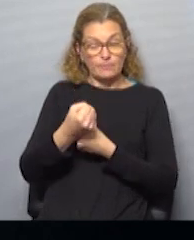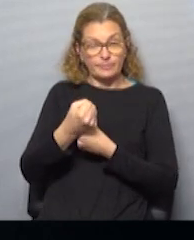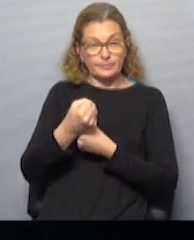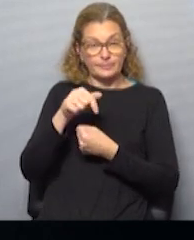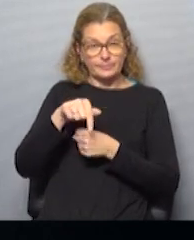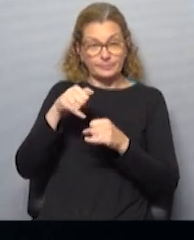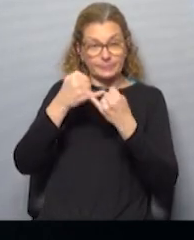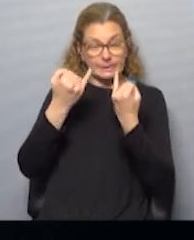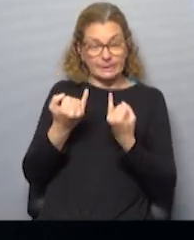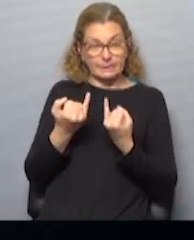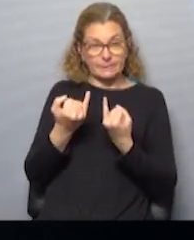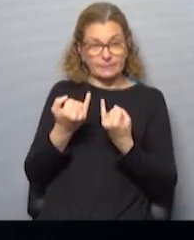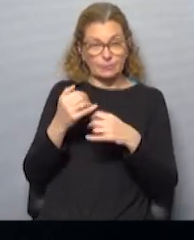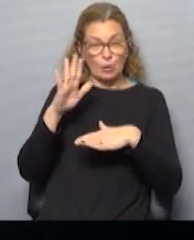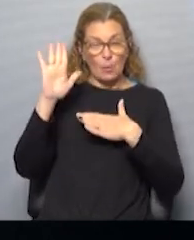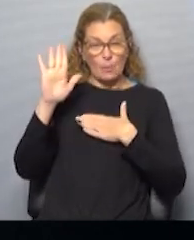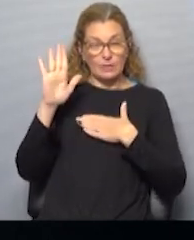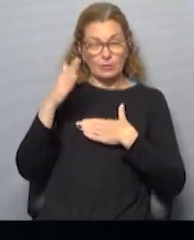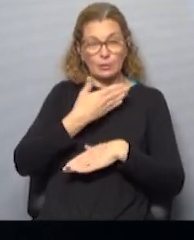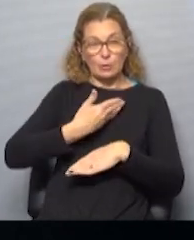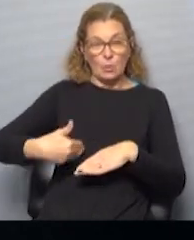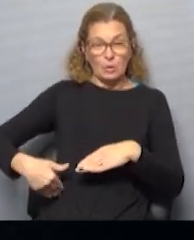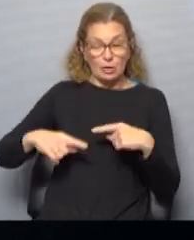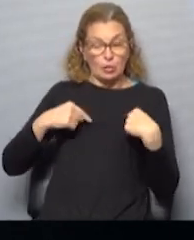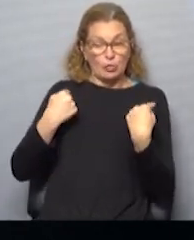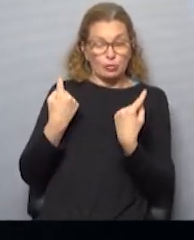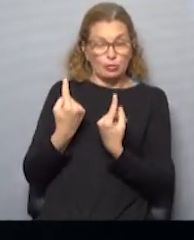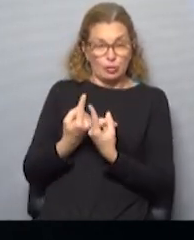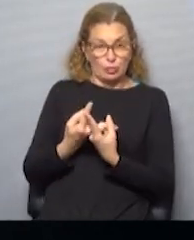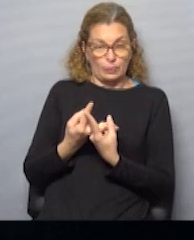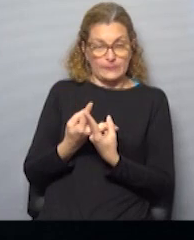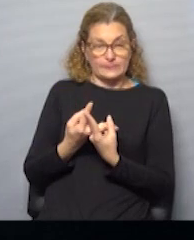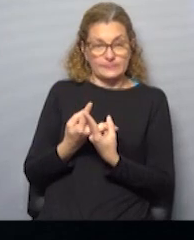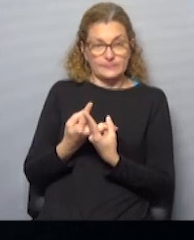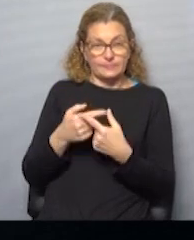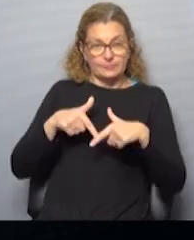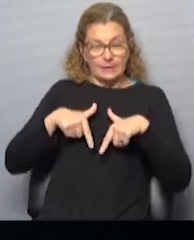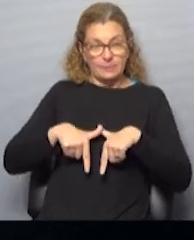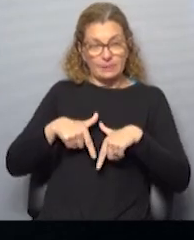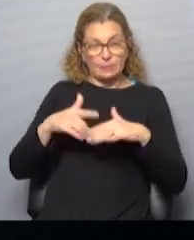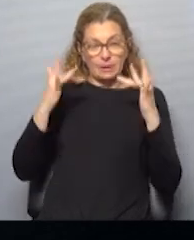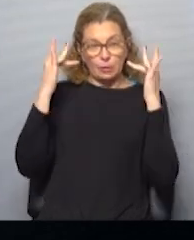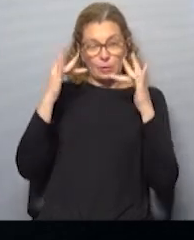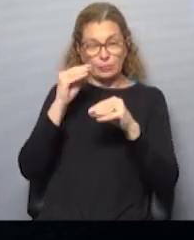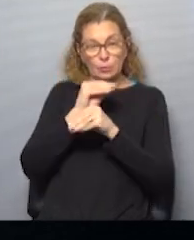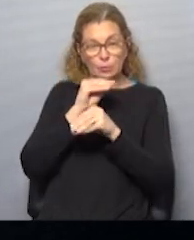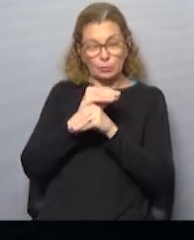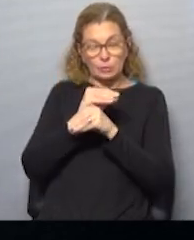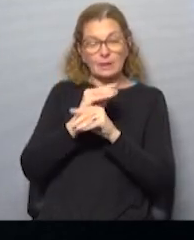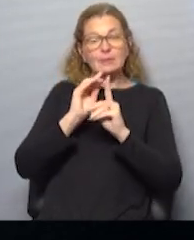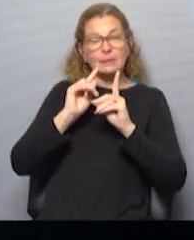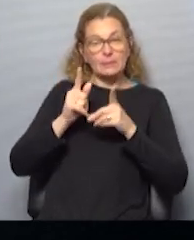en este día el compromiso del gobierno entero y de el ministerio de educación y cultura en particular